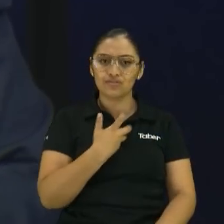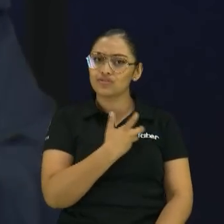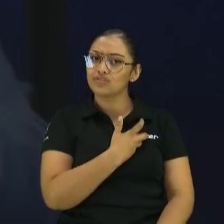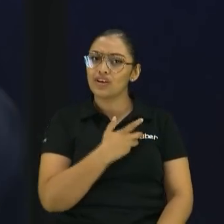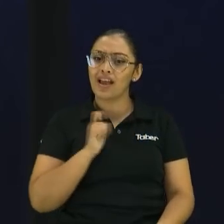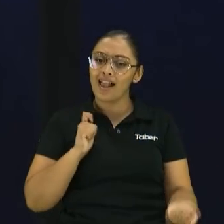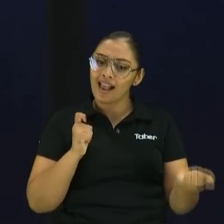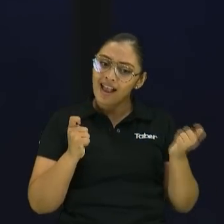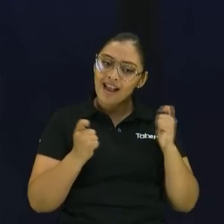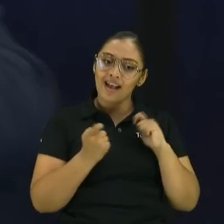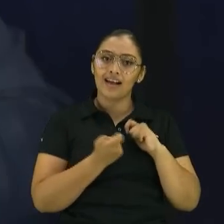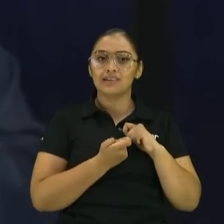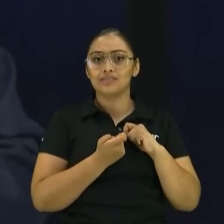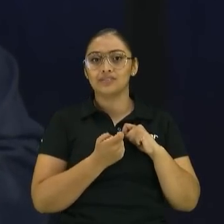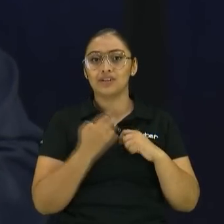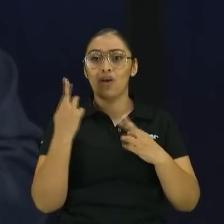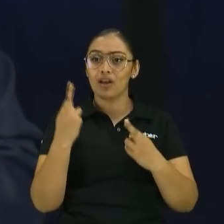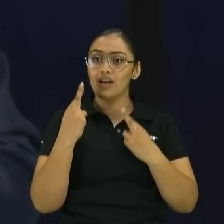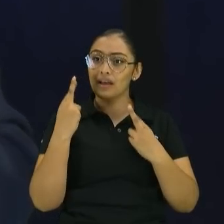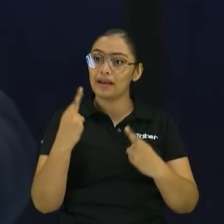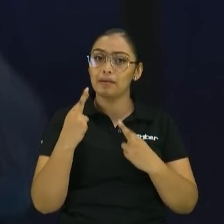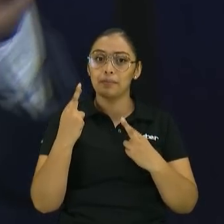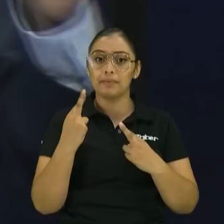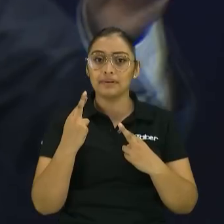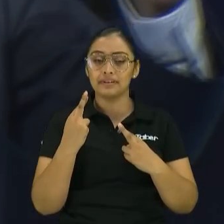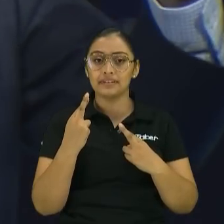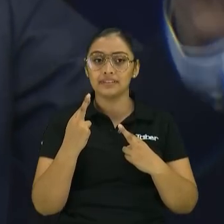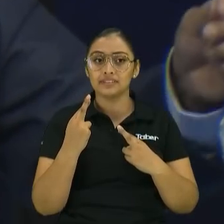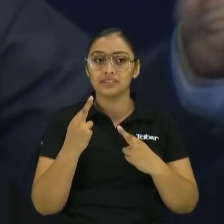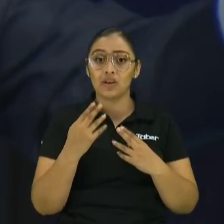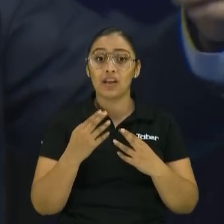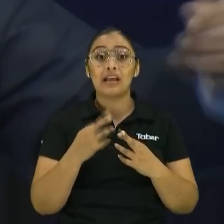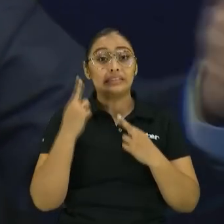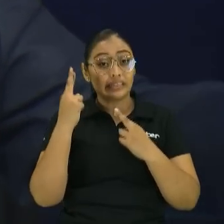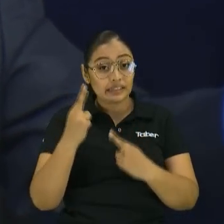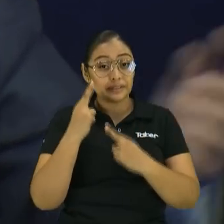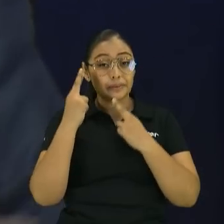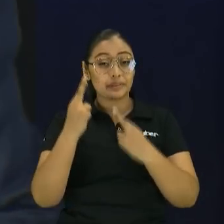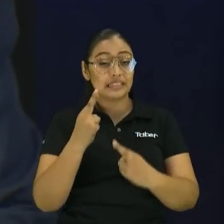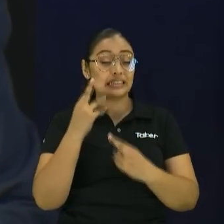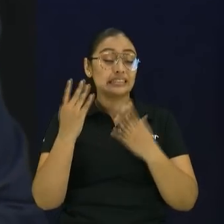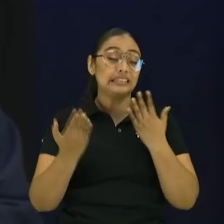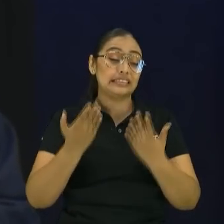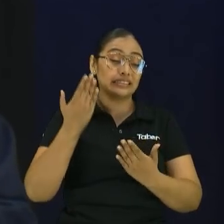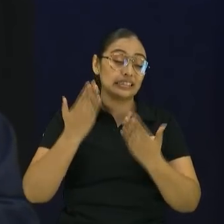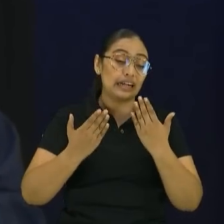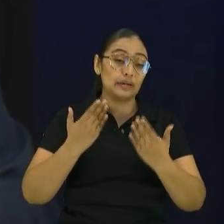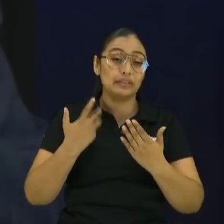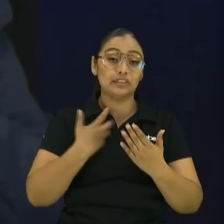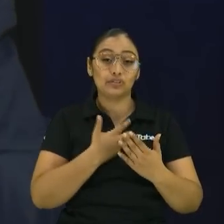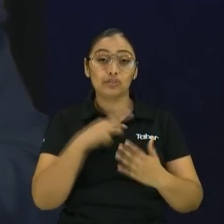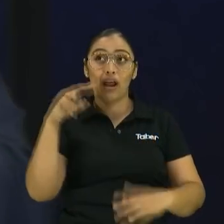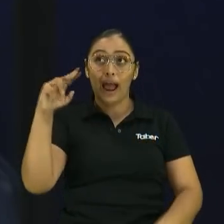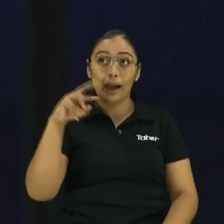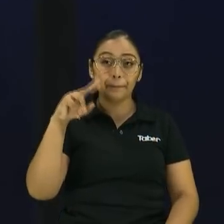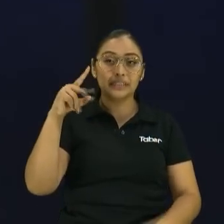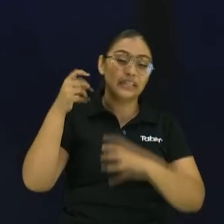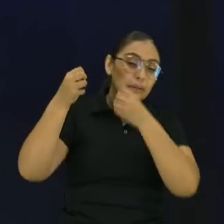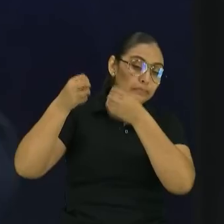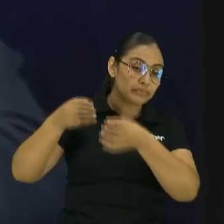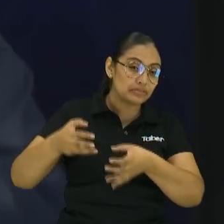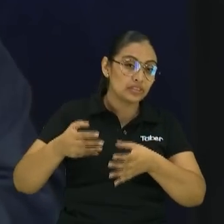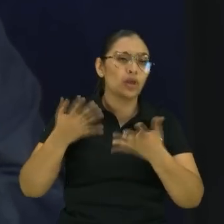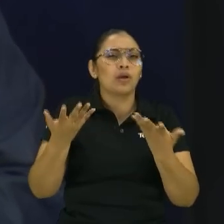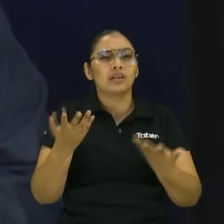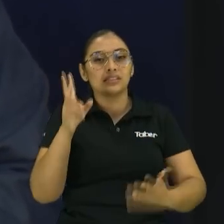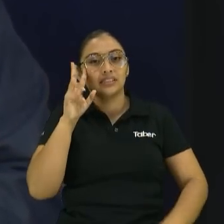Ojalá fueses compasivo con la gente Ojalá le prestas esa atención a nuestra amistad que se está deteriorando porque lo jala